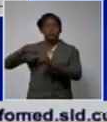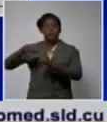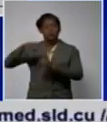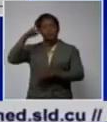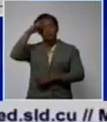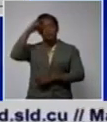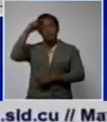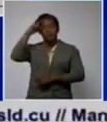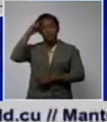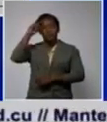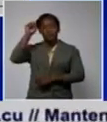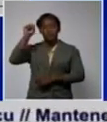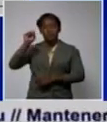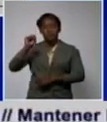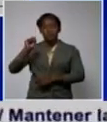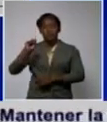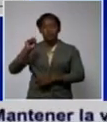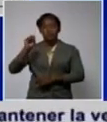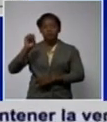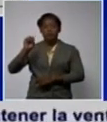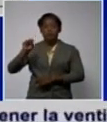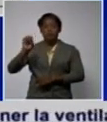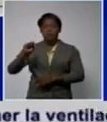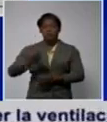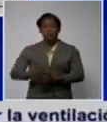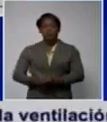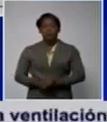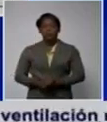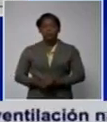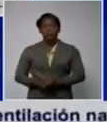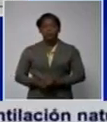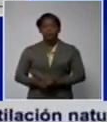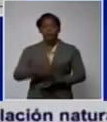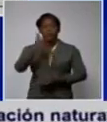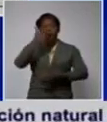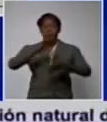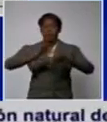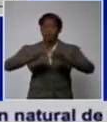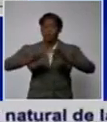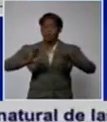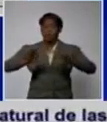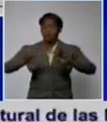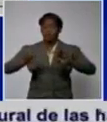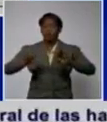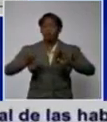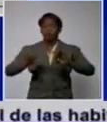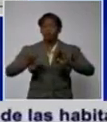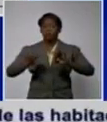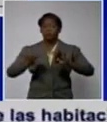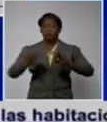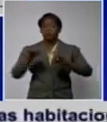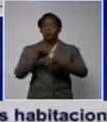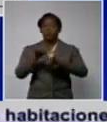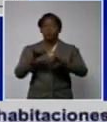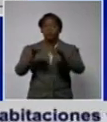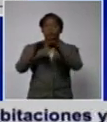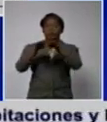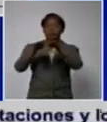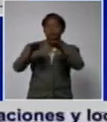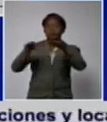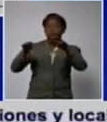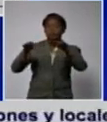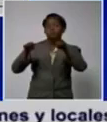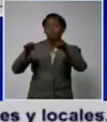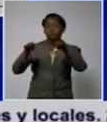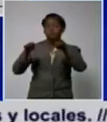Sierra. Artemisa no incrementa, pero mantiene una meseta en cuanto al